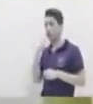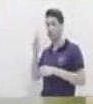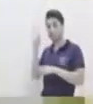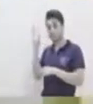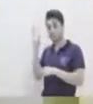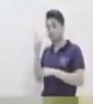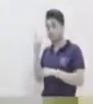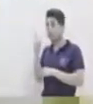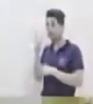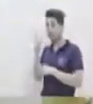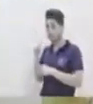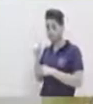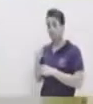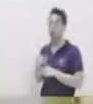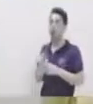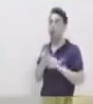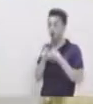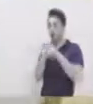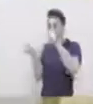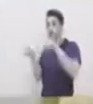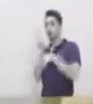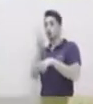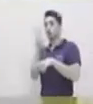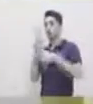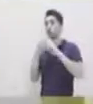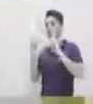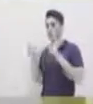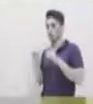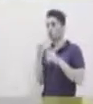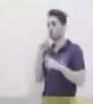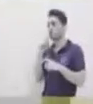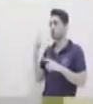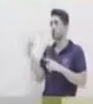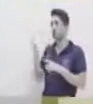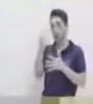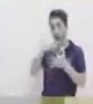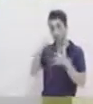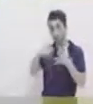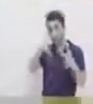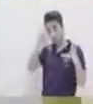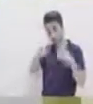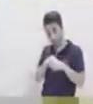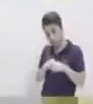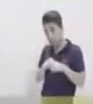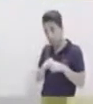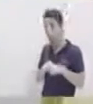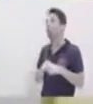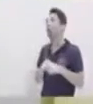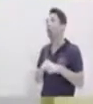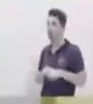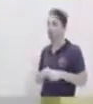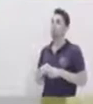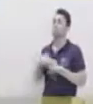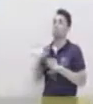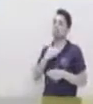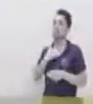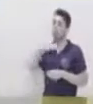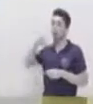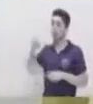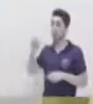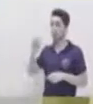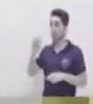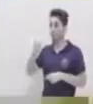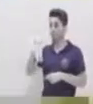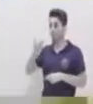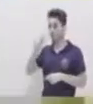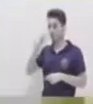sí importa el orden, nos hacemos otra pregunta. ¿Intervienen todos los elementos? Si en la combinatoria intervienen todos los elementos, estaríamos hablando